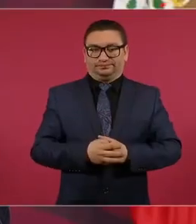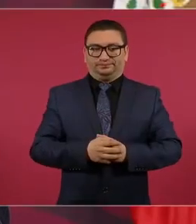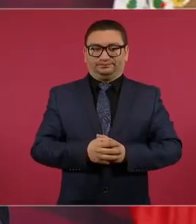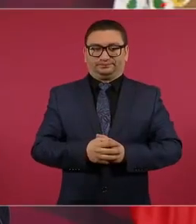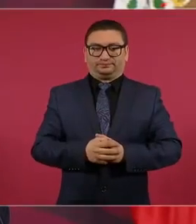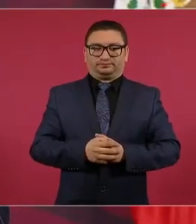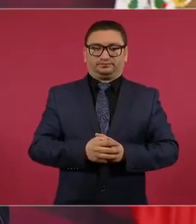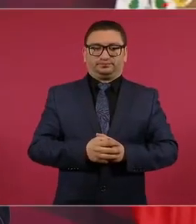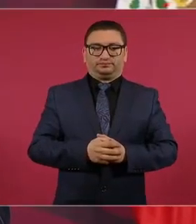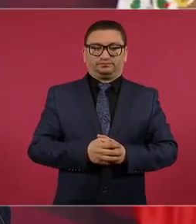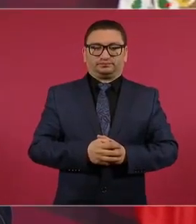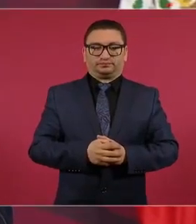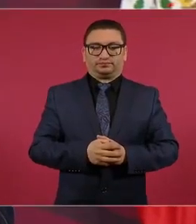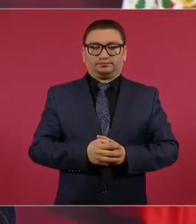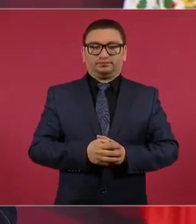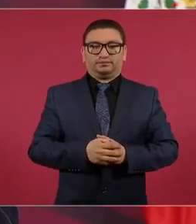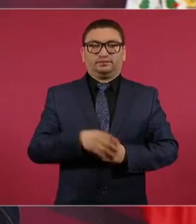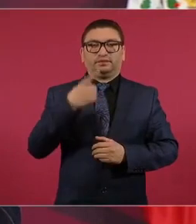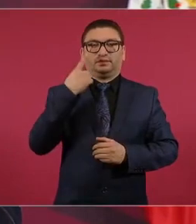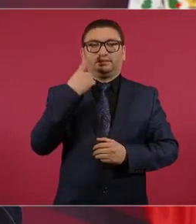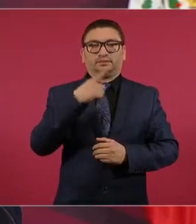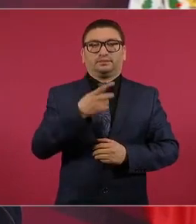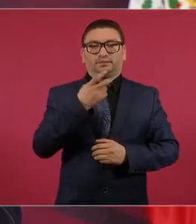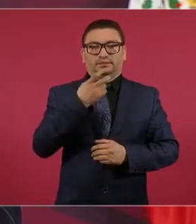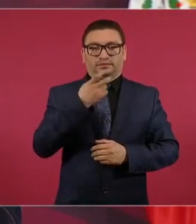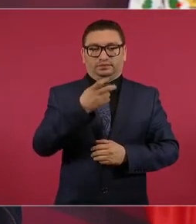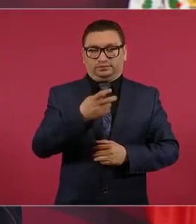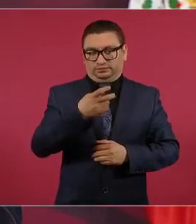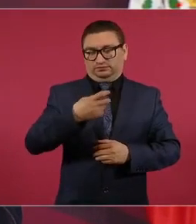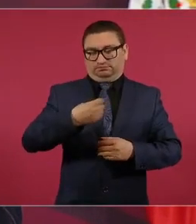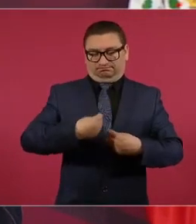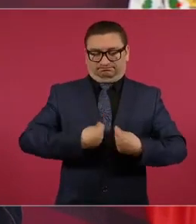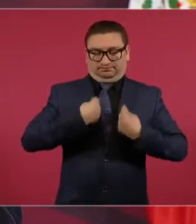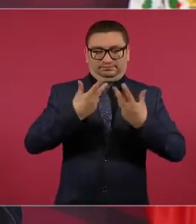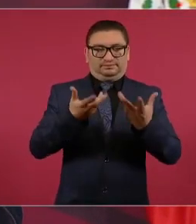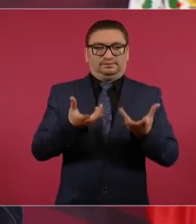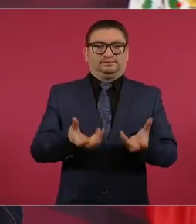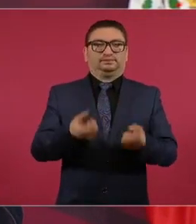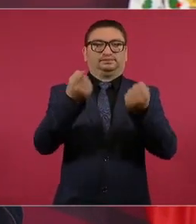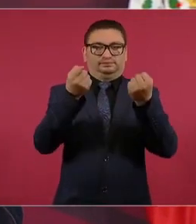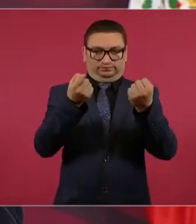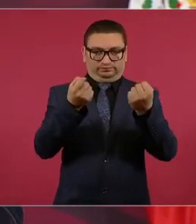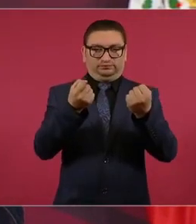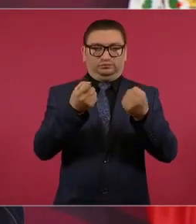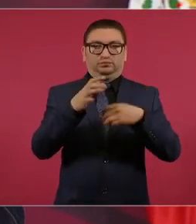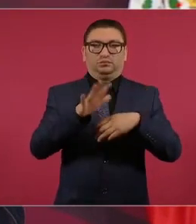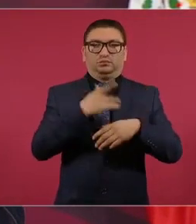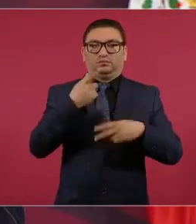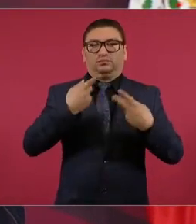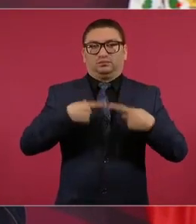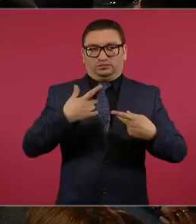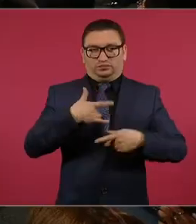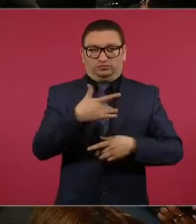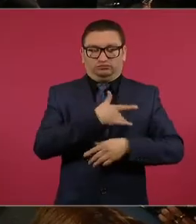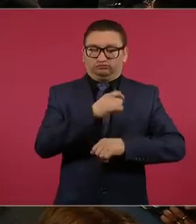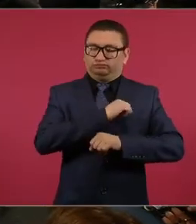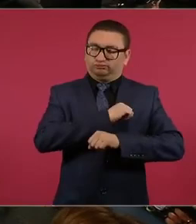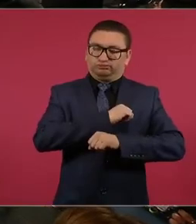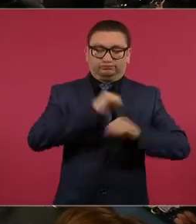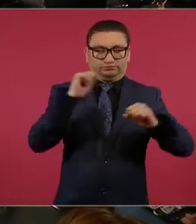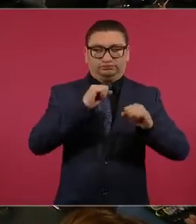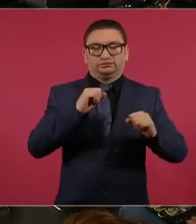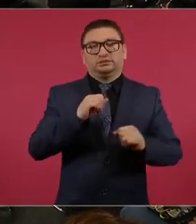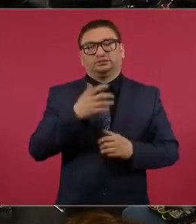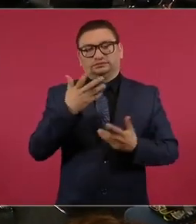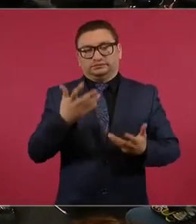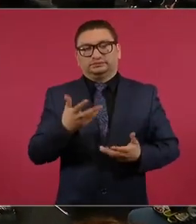en para enfrentar y salvar vidas de infartados graas que